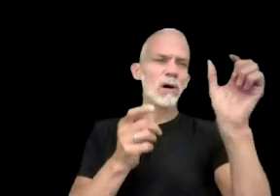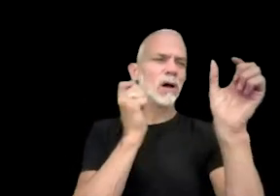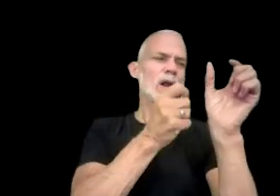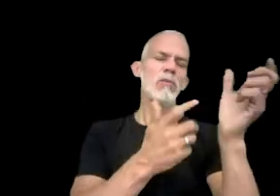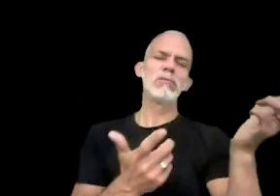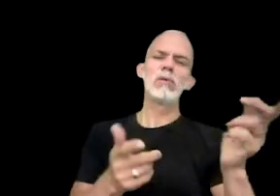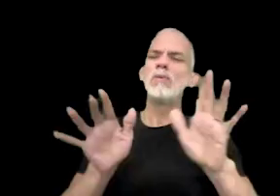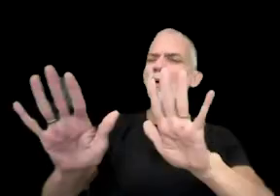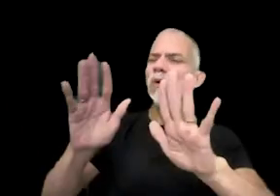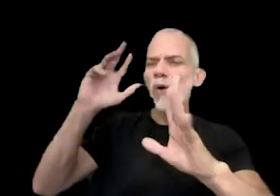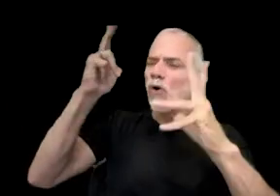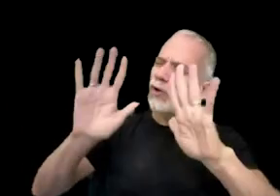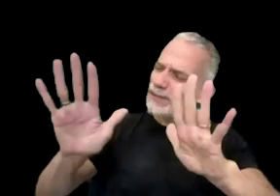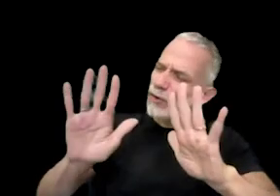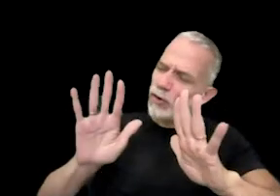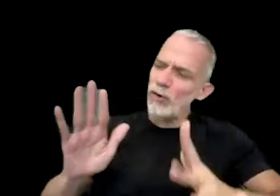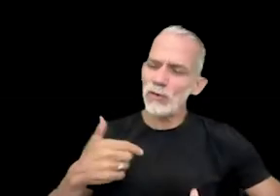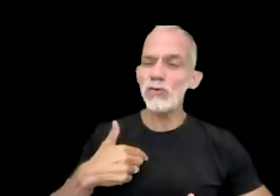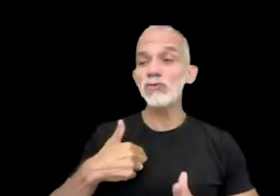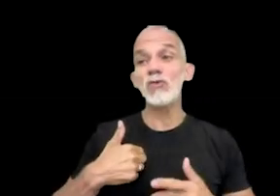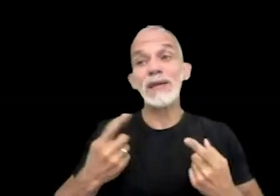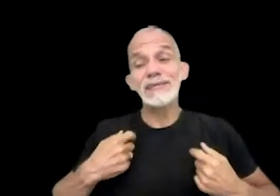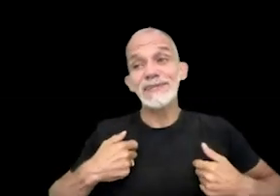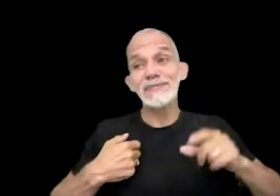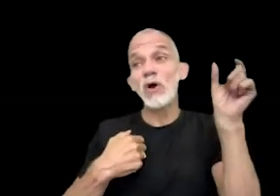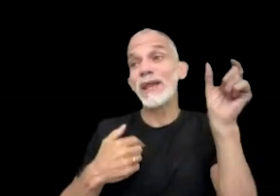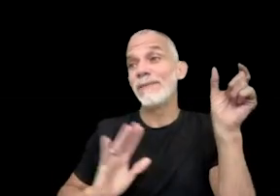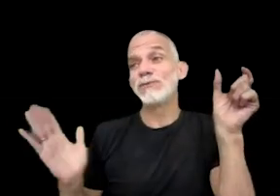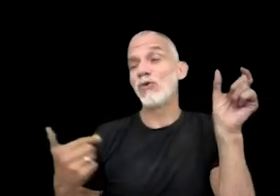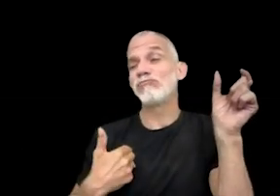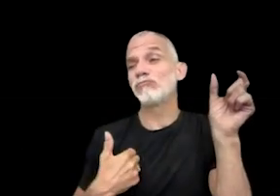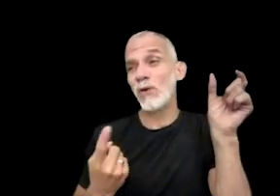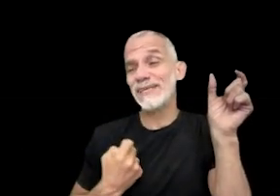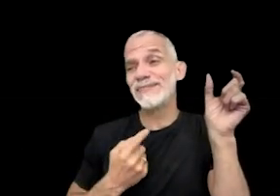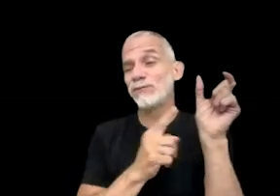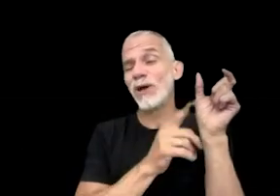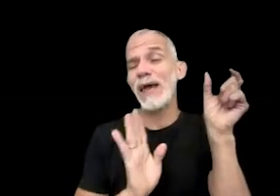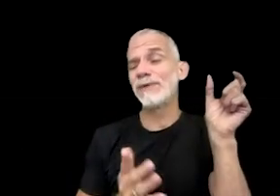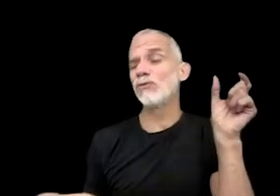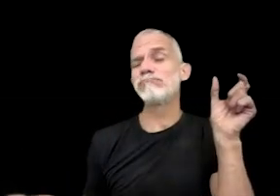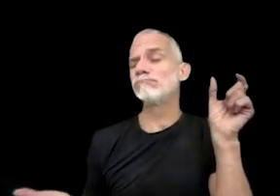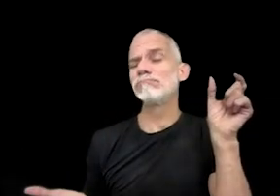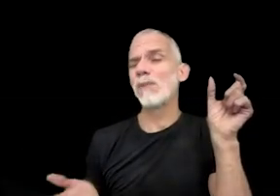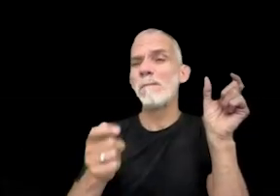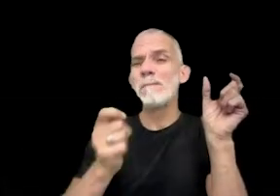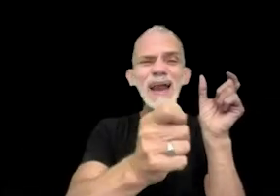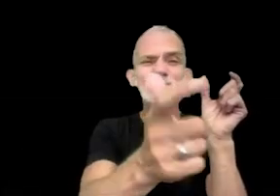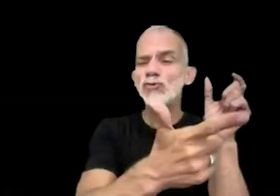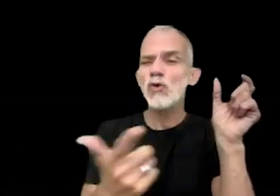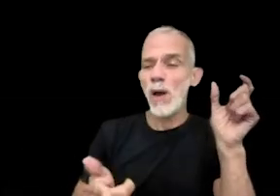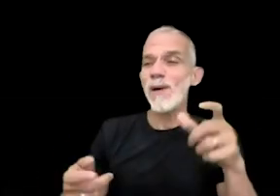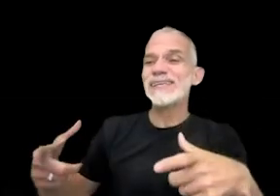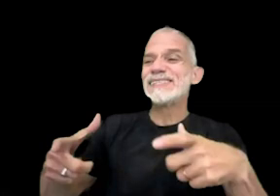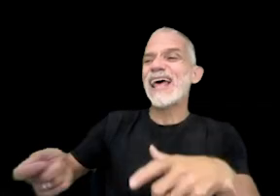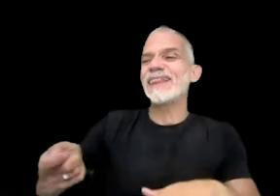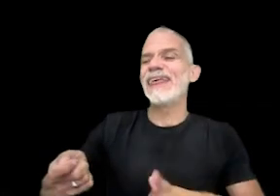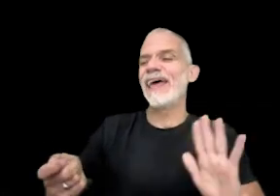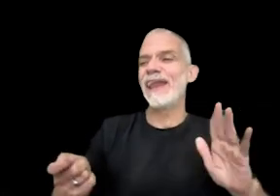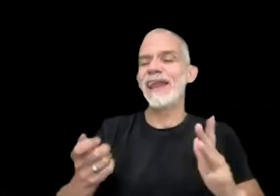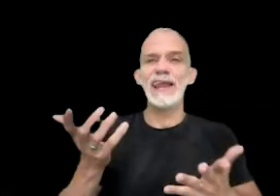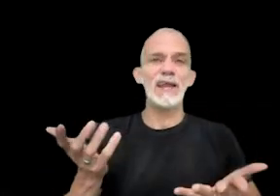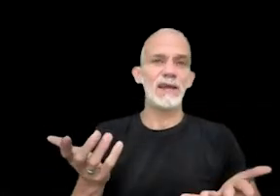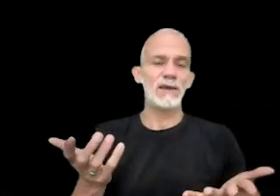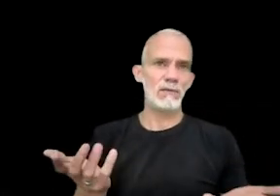te enojes, necesito mi pizarrón para escribir, acá, colgado, ¿no? Hablamos de cosas